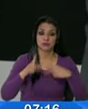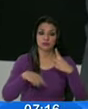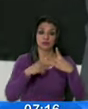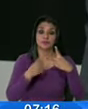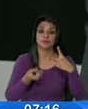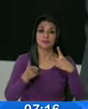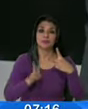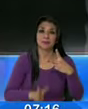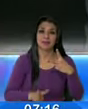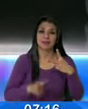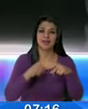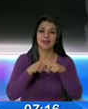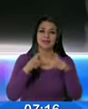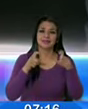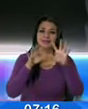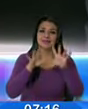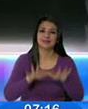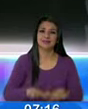señor Mangas,